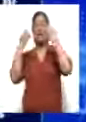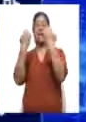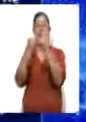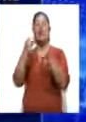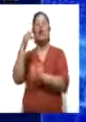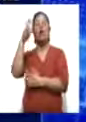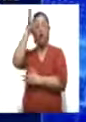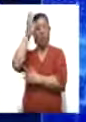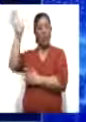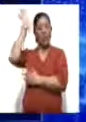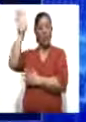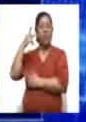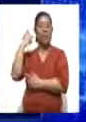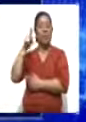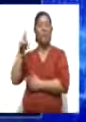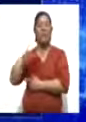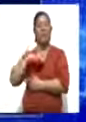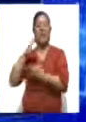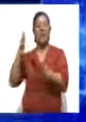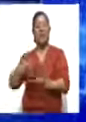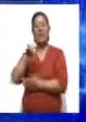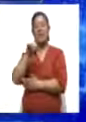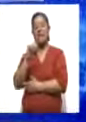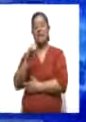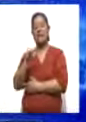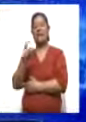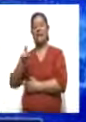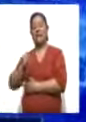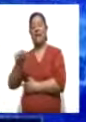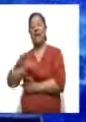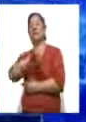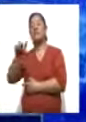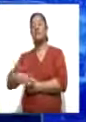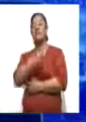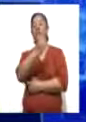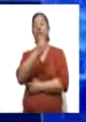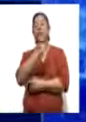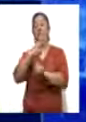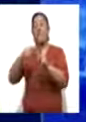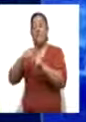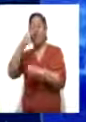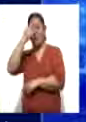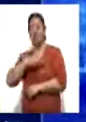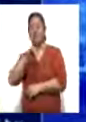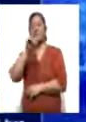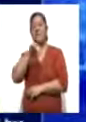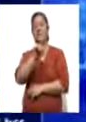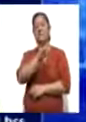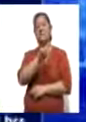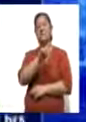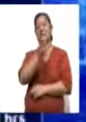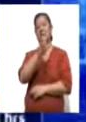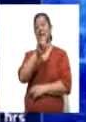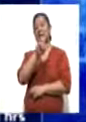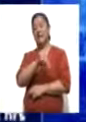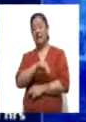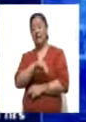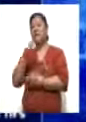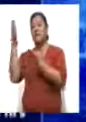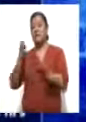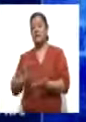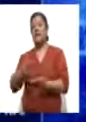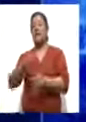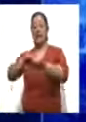al equipo del Necaxa. Y más tarde, a las 9:30 de la noche, Mazatlán hará lo propio recibiendo al equipo del